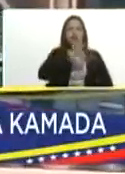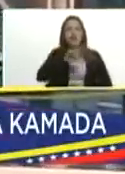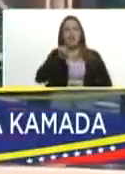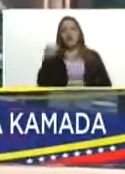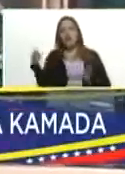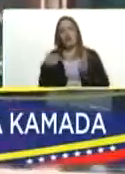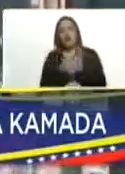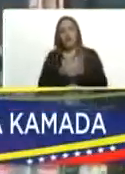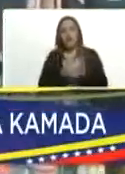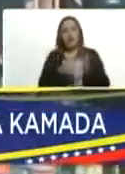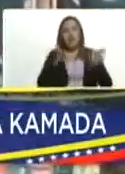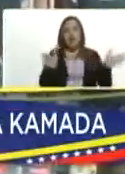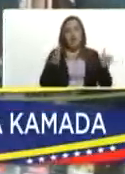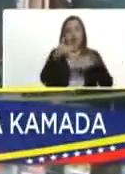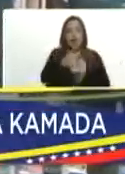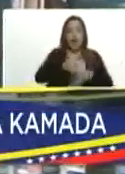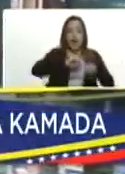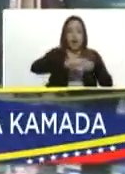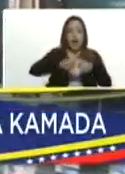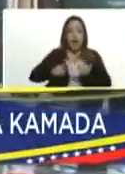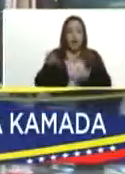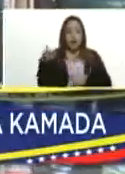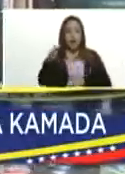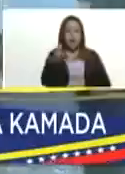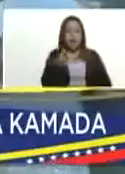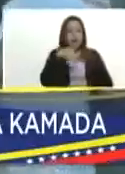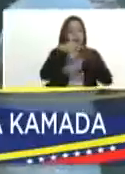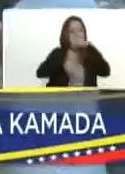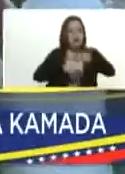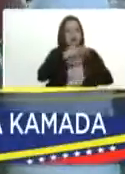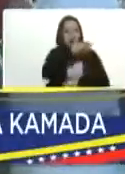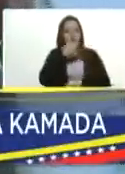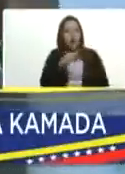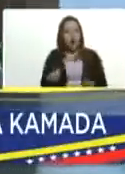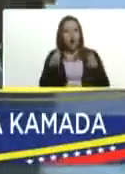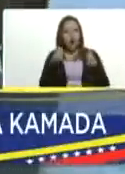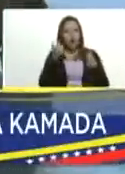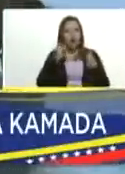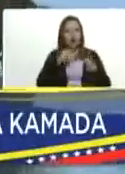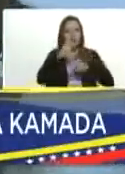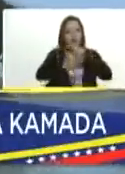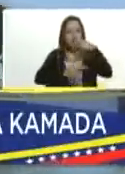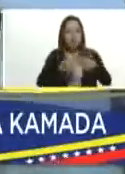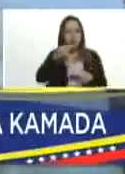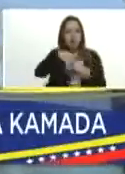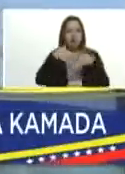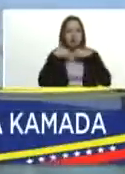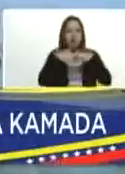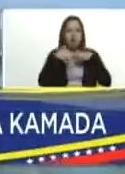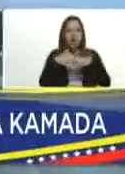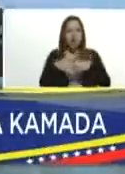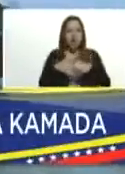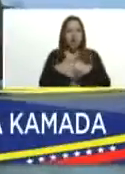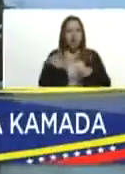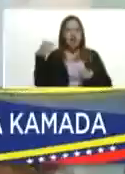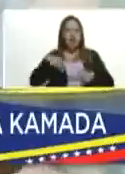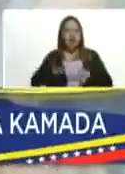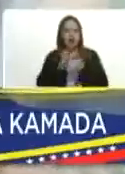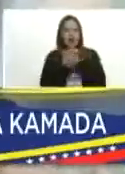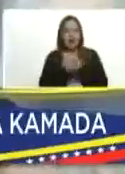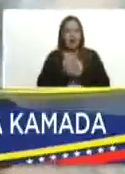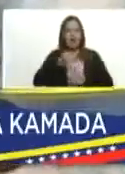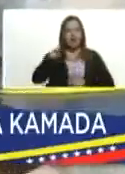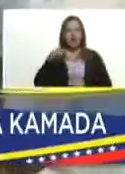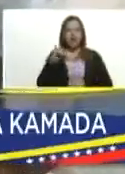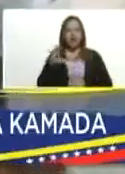mil cajas de sardina. Y para explicarnos mejor cómo es este proceso dentro de la planta, tenemos a la compañera Yoconda